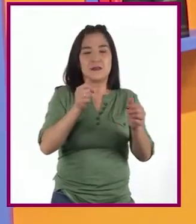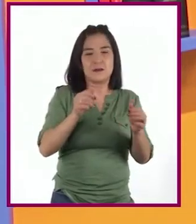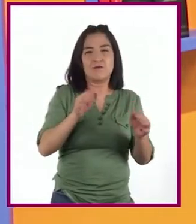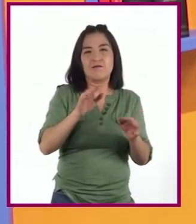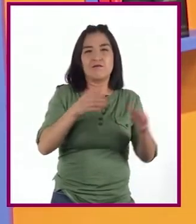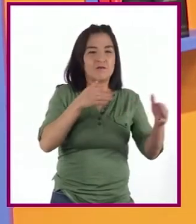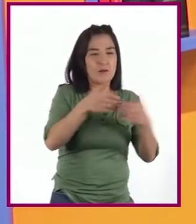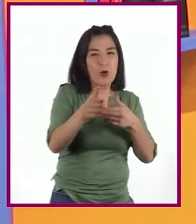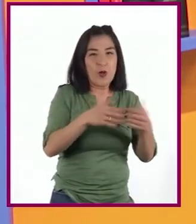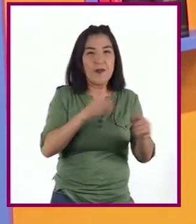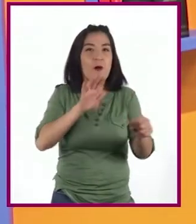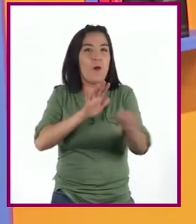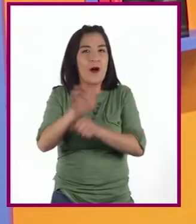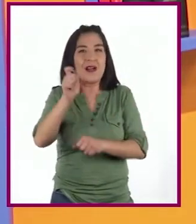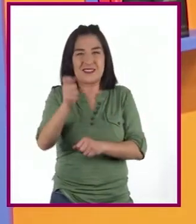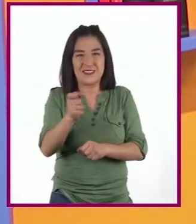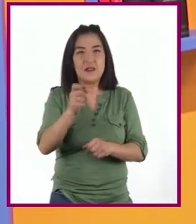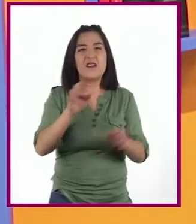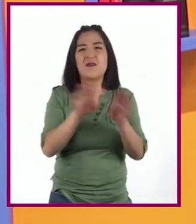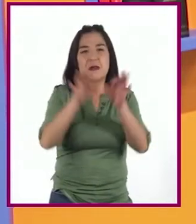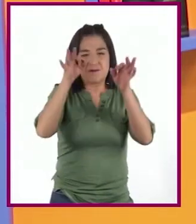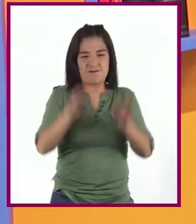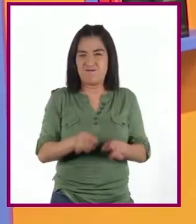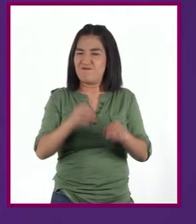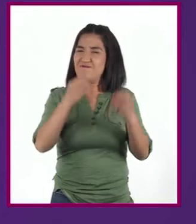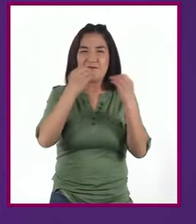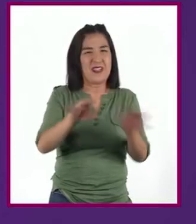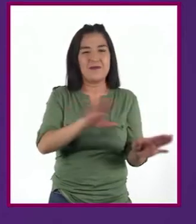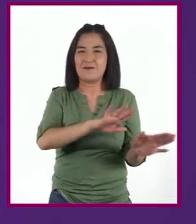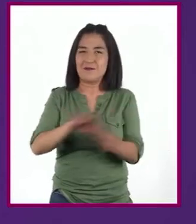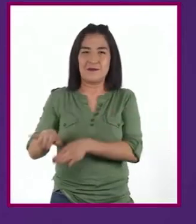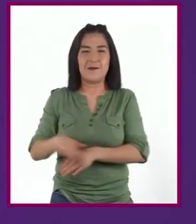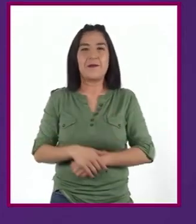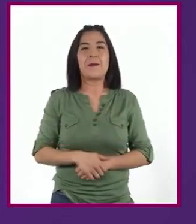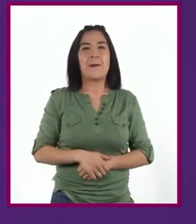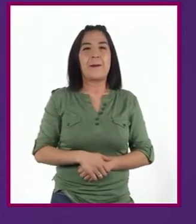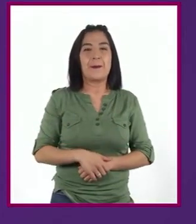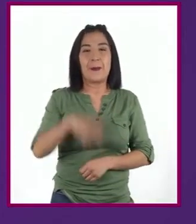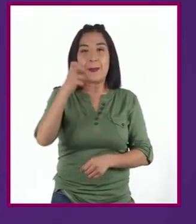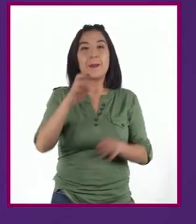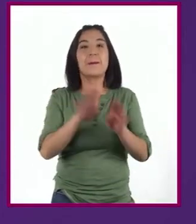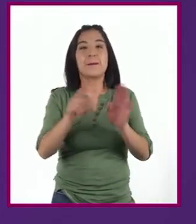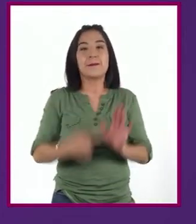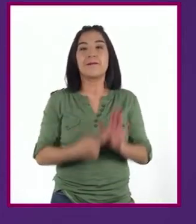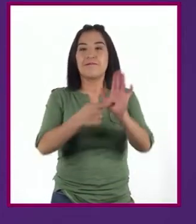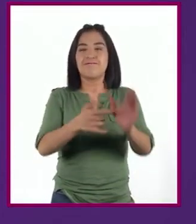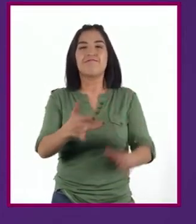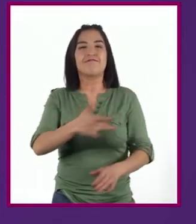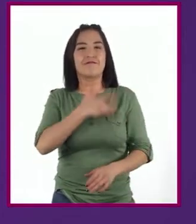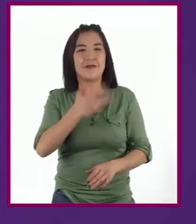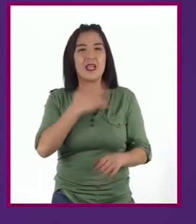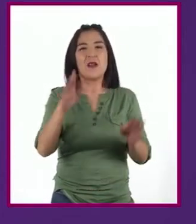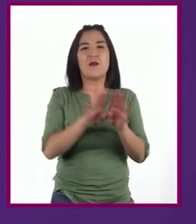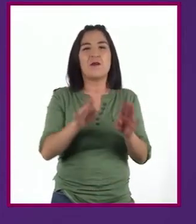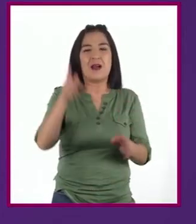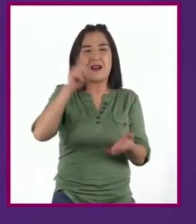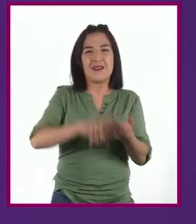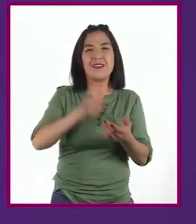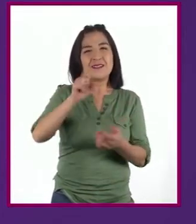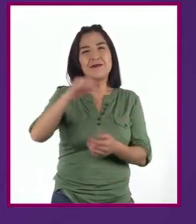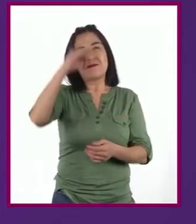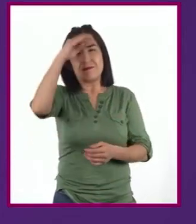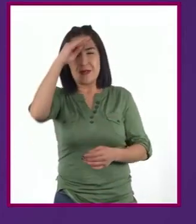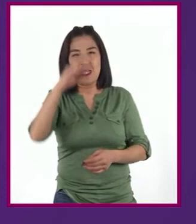se perdiera la originalidad y la individualidad. La exaltación de los sentimientos y la subjetividad.